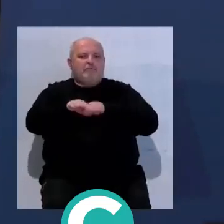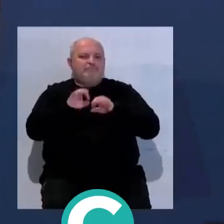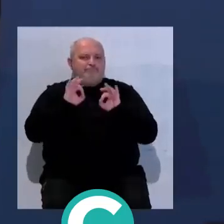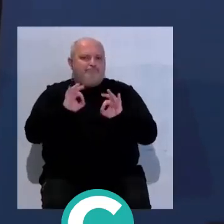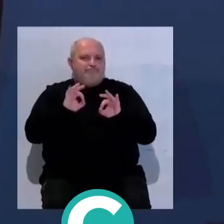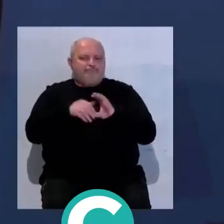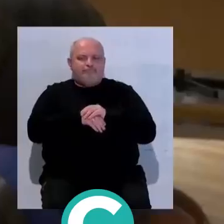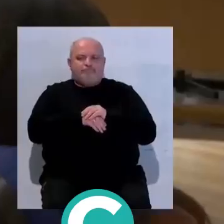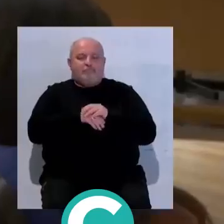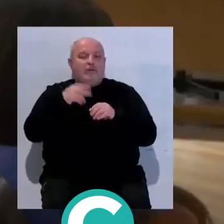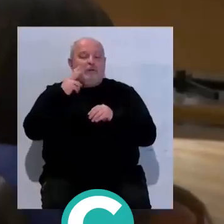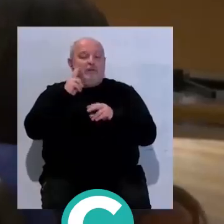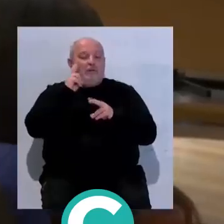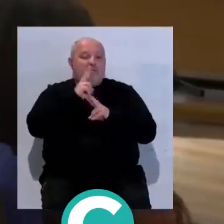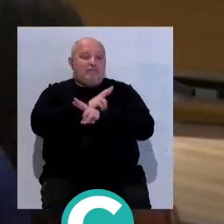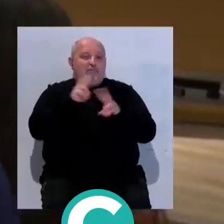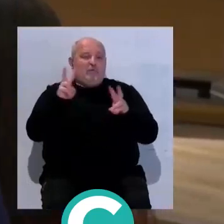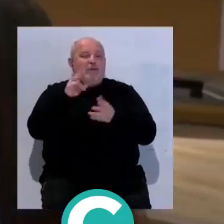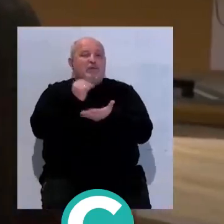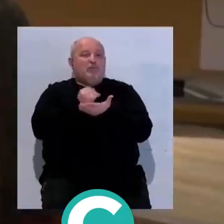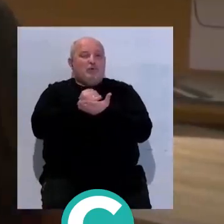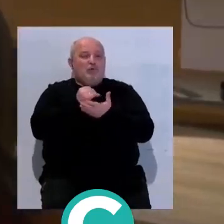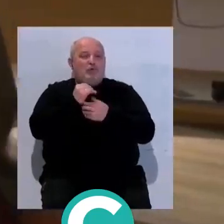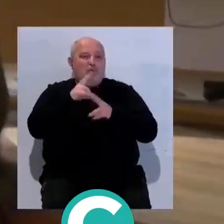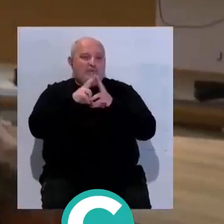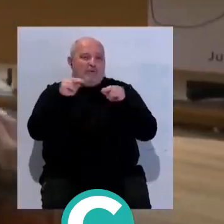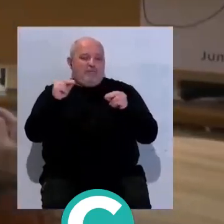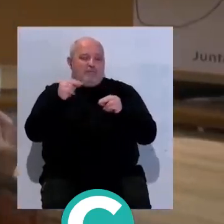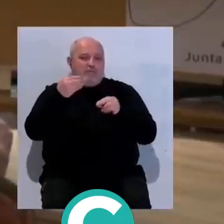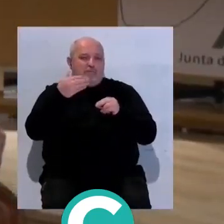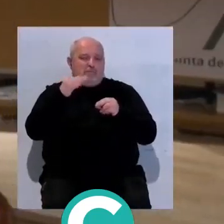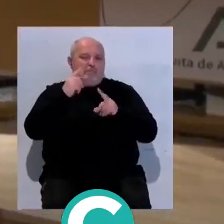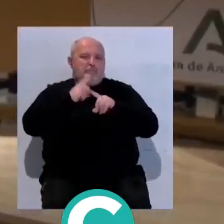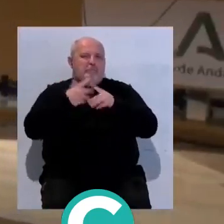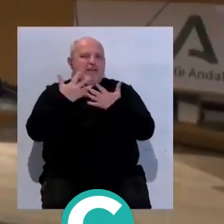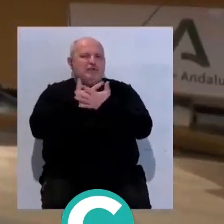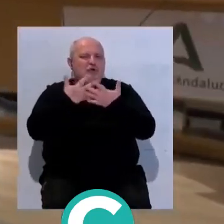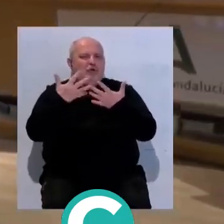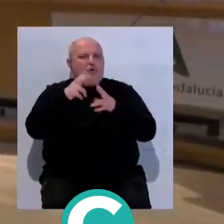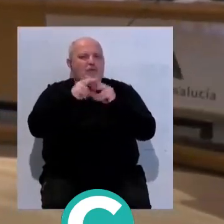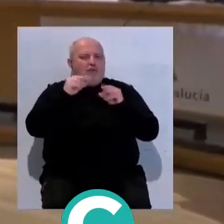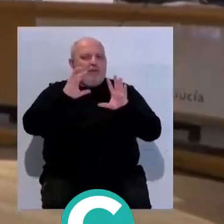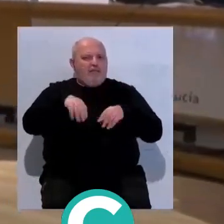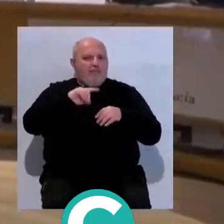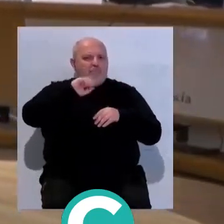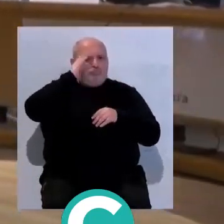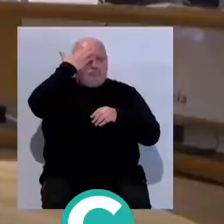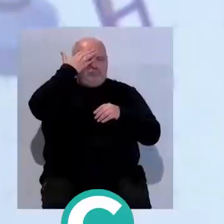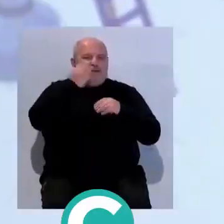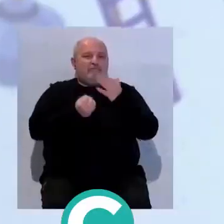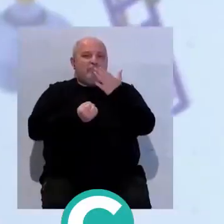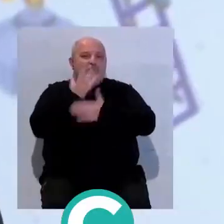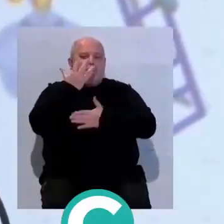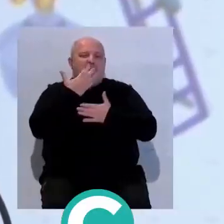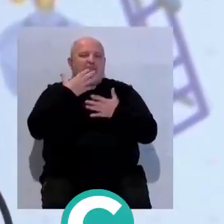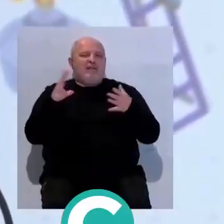oportunos. Recordar que el INIVICA es un instituto universitario de investigación mixto, liderado por la Universidad de Cádiz y que nació gracias a